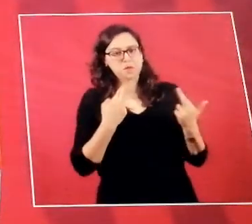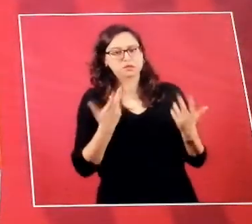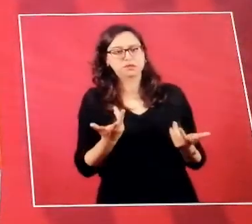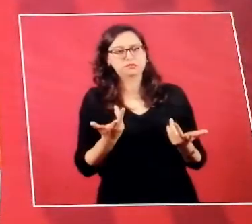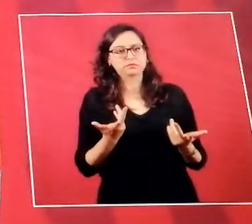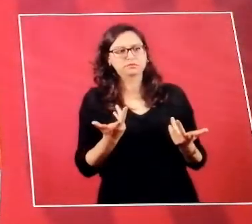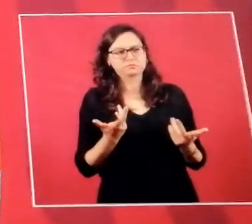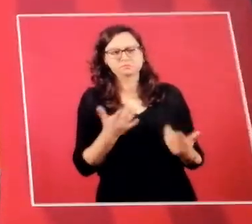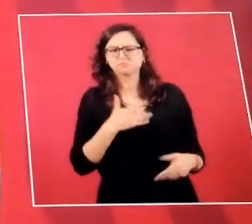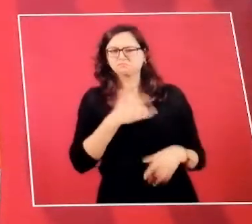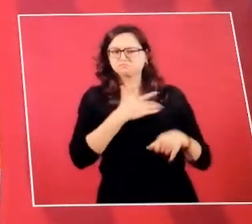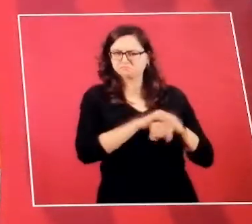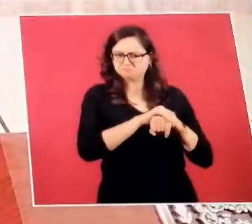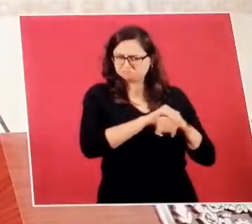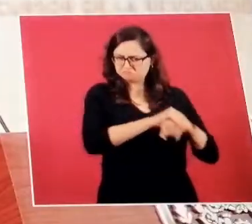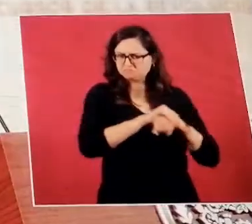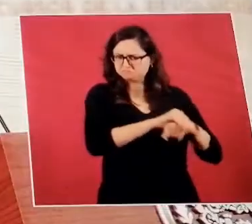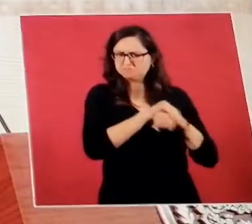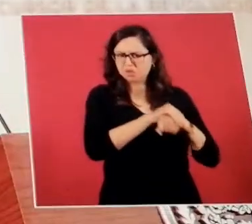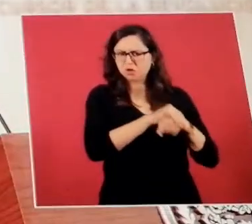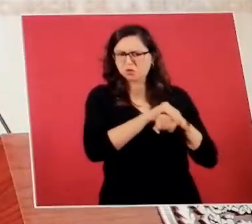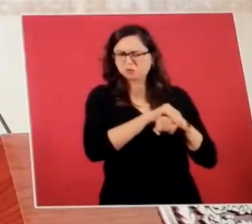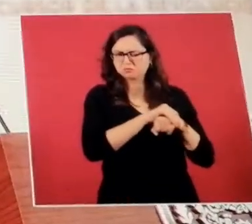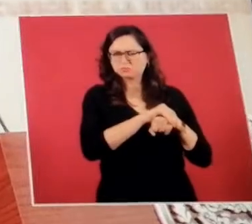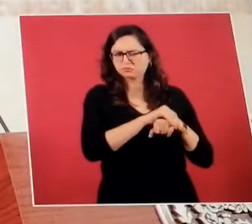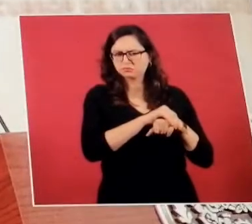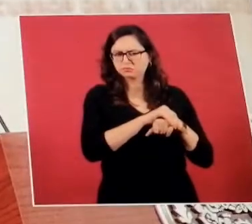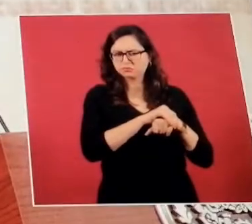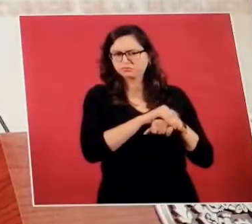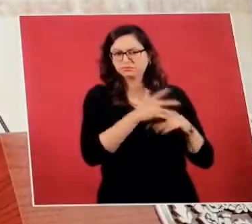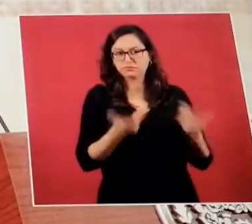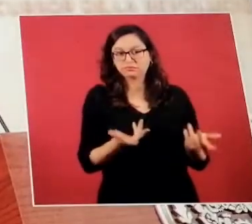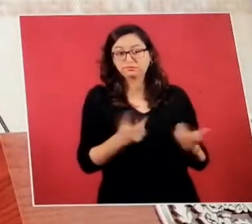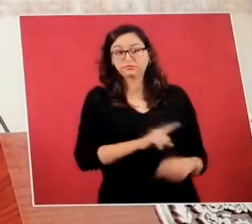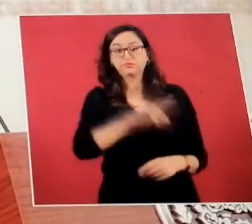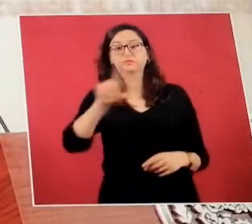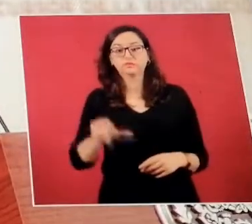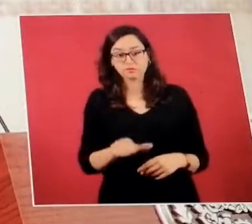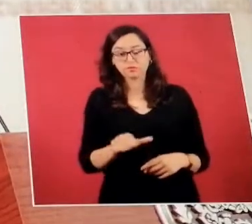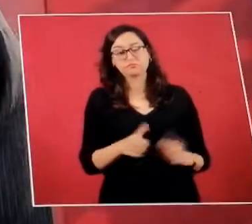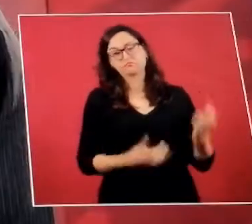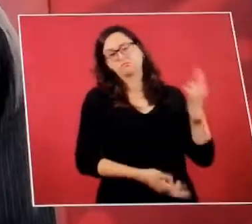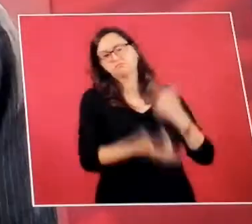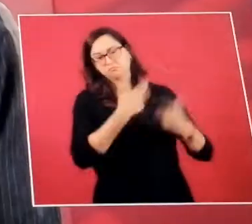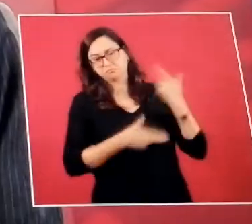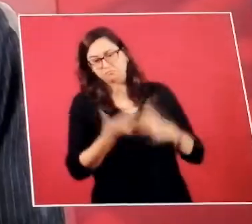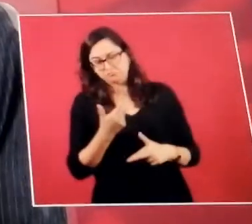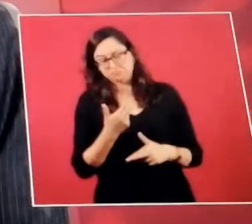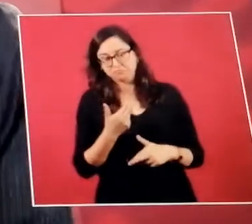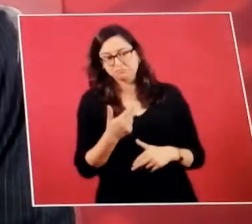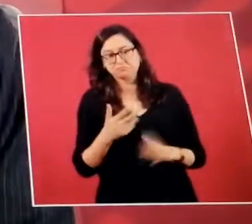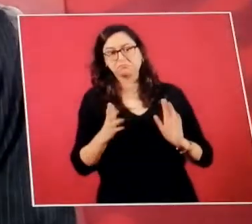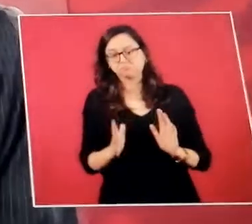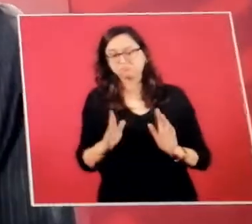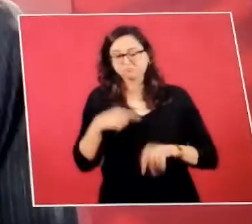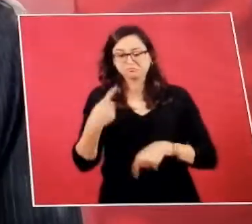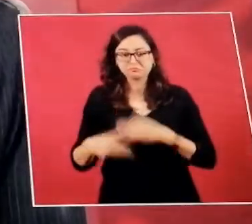nos consideramos amigos, y a los 5 días de regreso